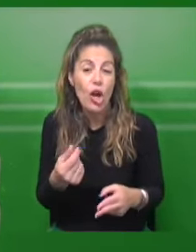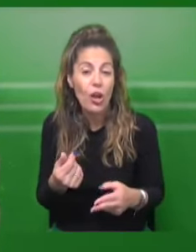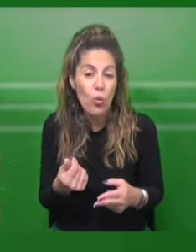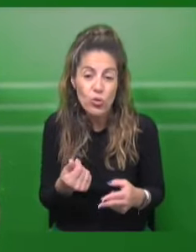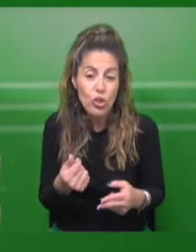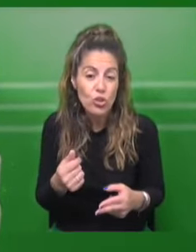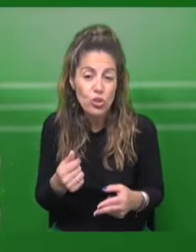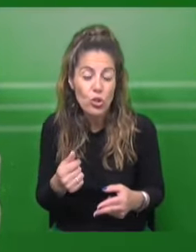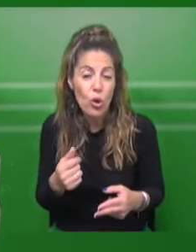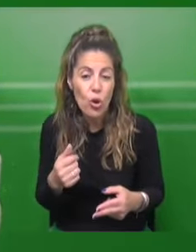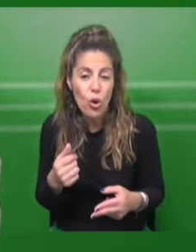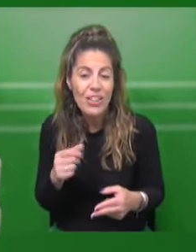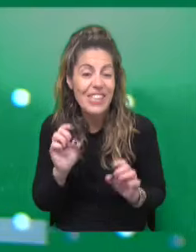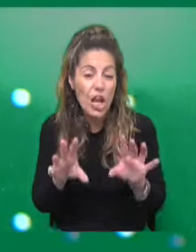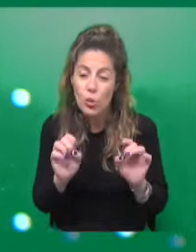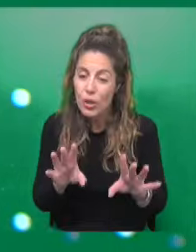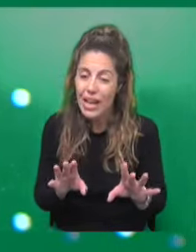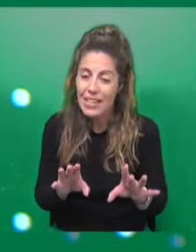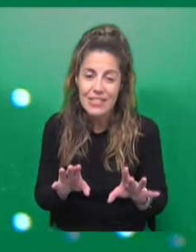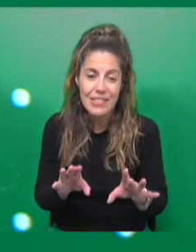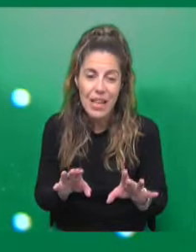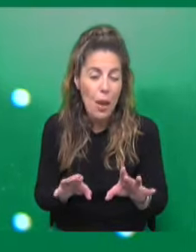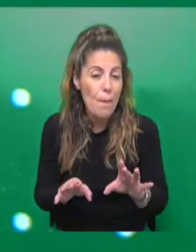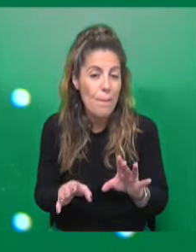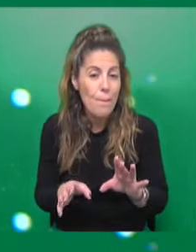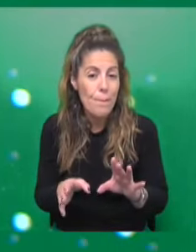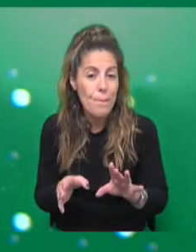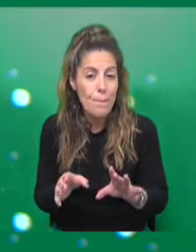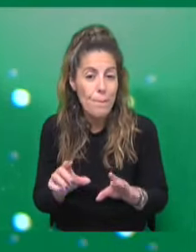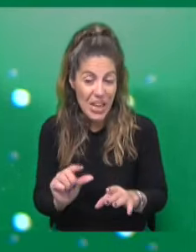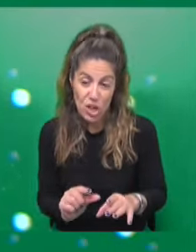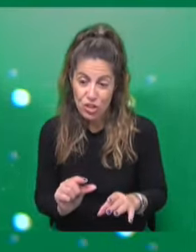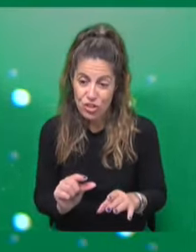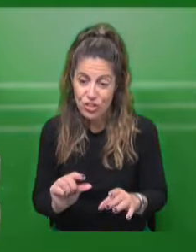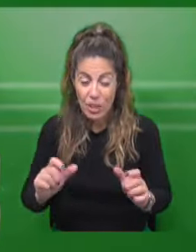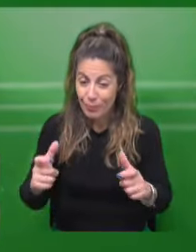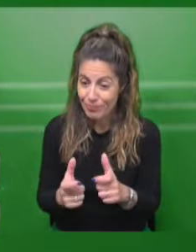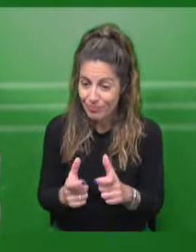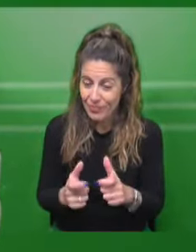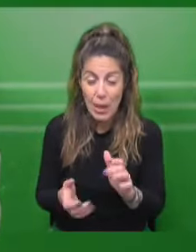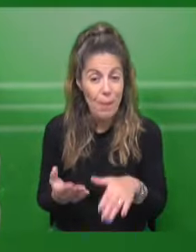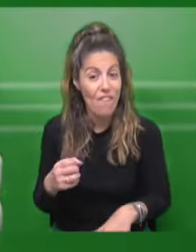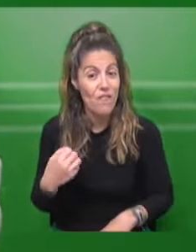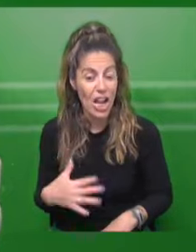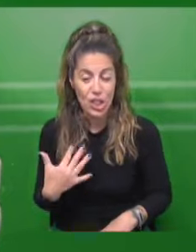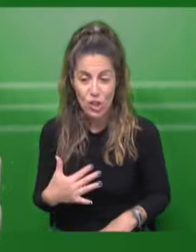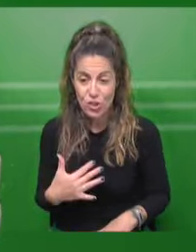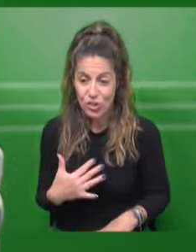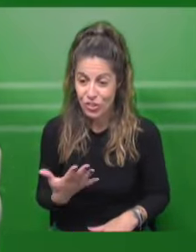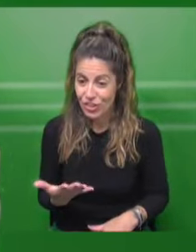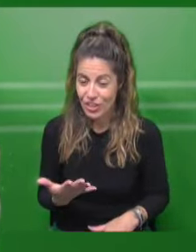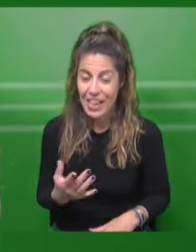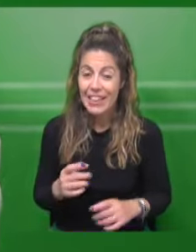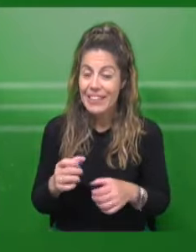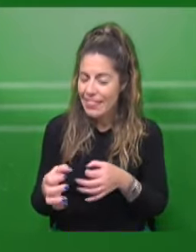vuelven Perdón naturales se vuelven cada vez finitos sí sí y más valiosos y estratégicos